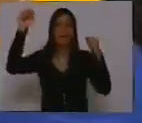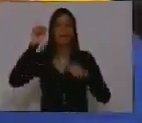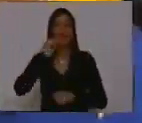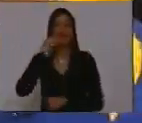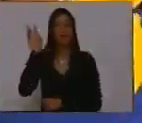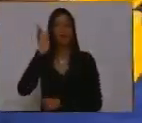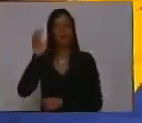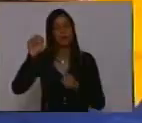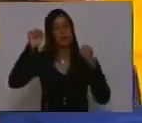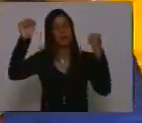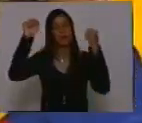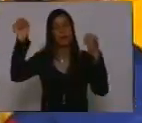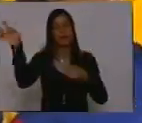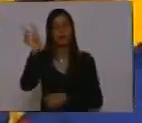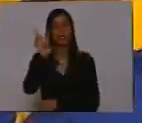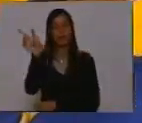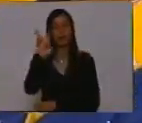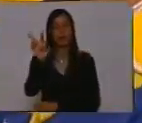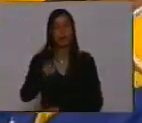la patria!